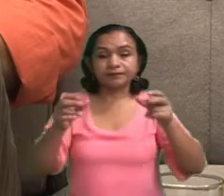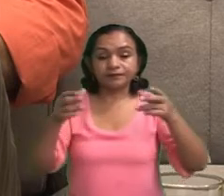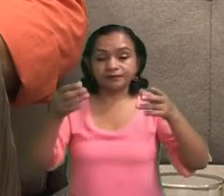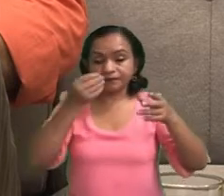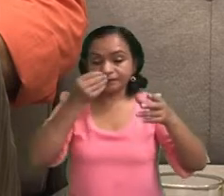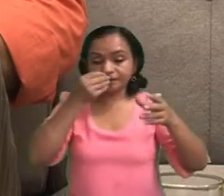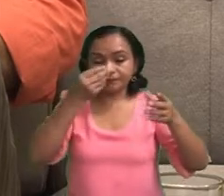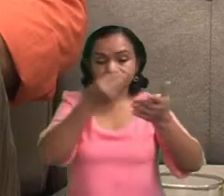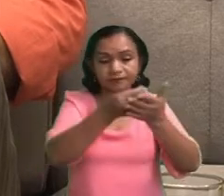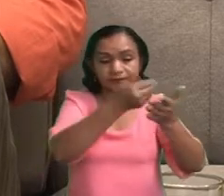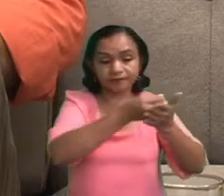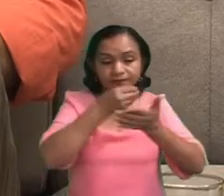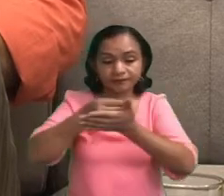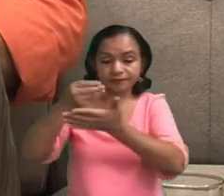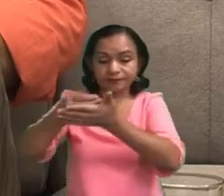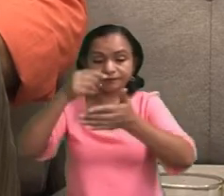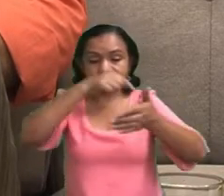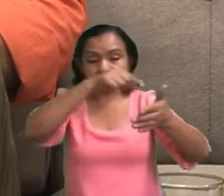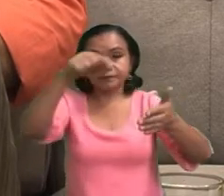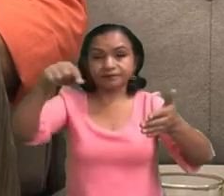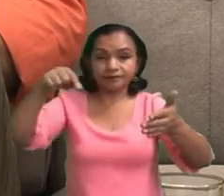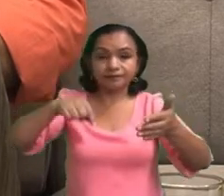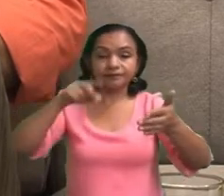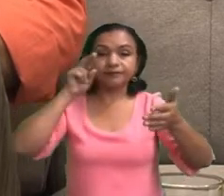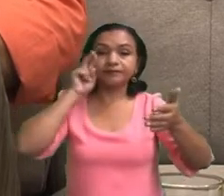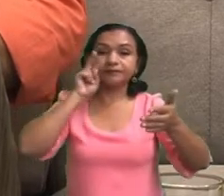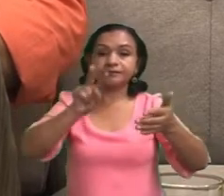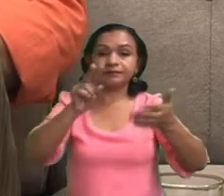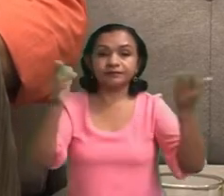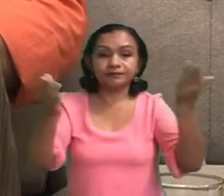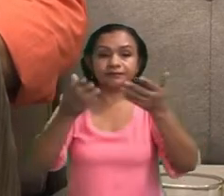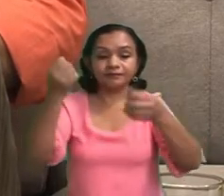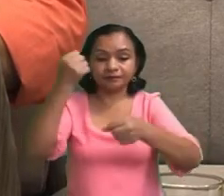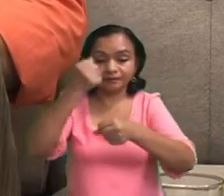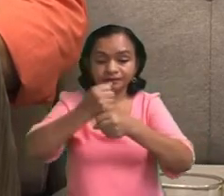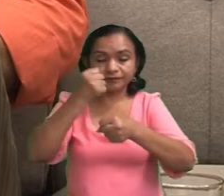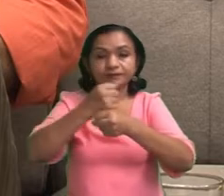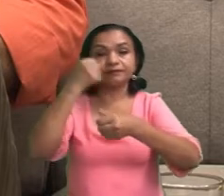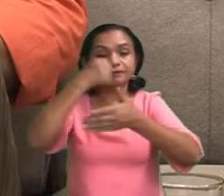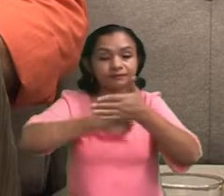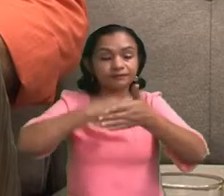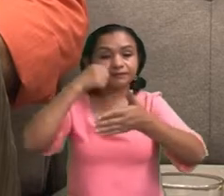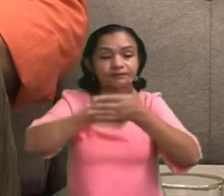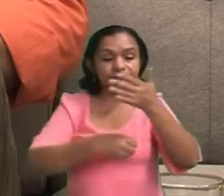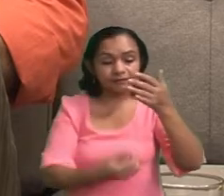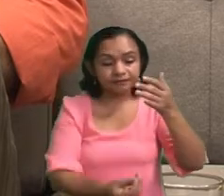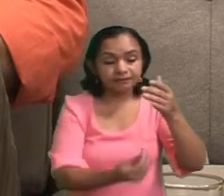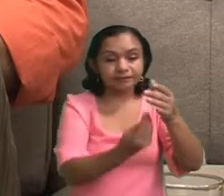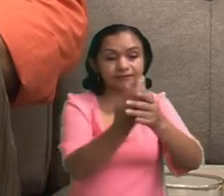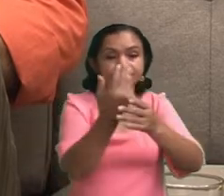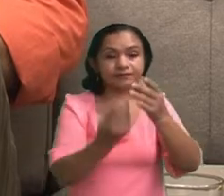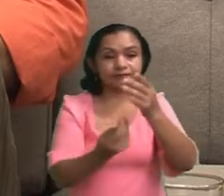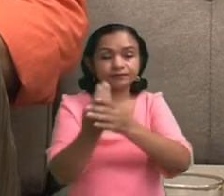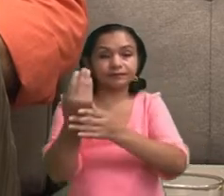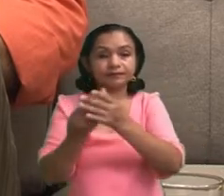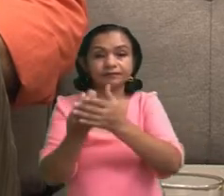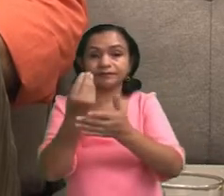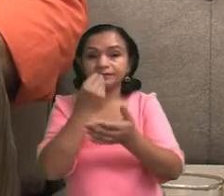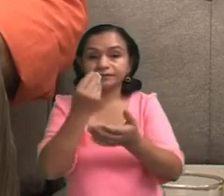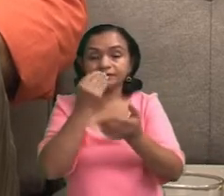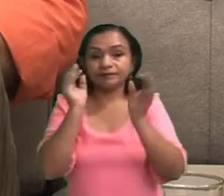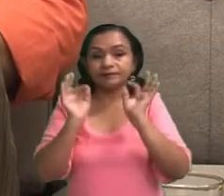del nicaragüense, ¿verdad? Vos ves cómo el esfuerzo de los productores ha venido garantizando esa soberanía